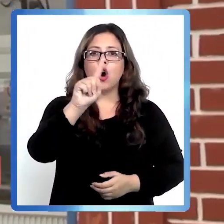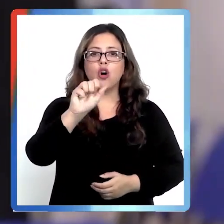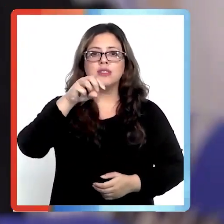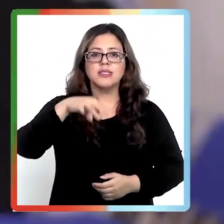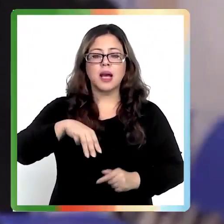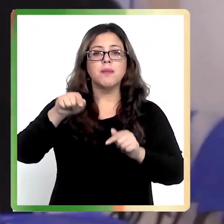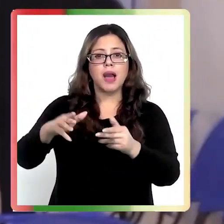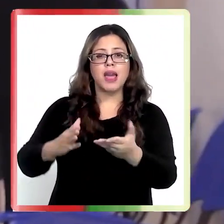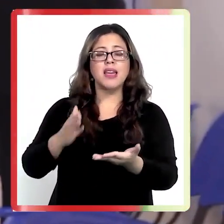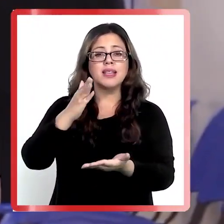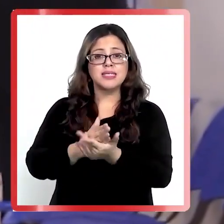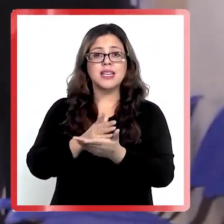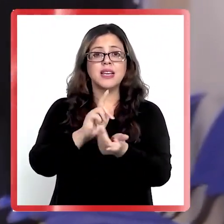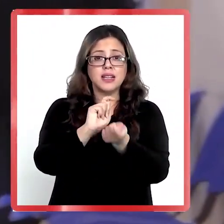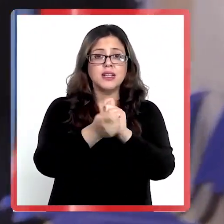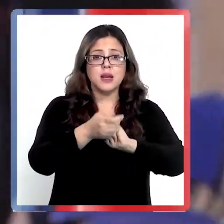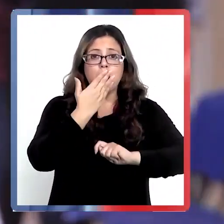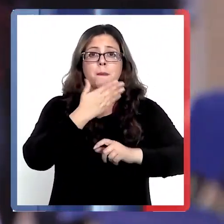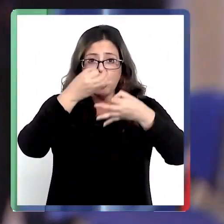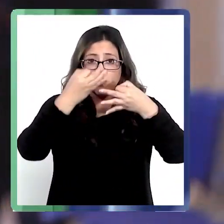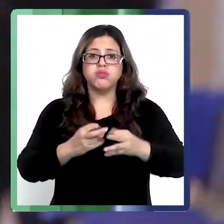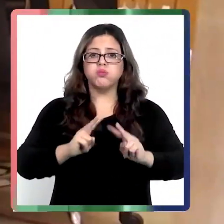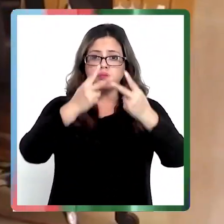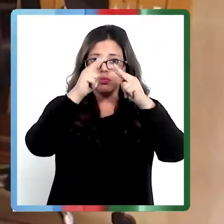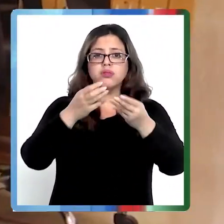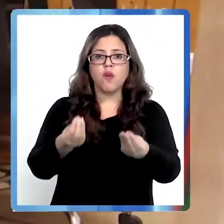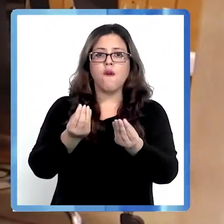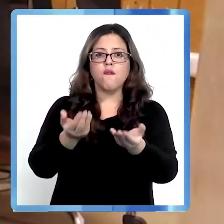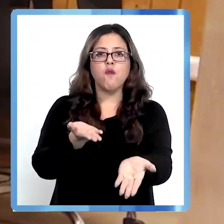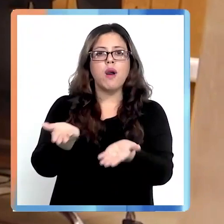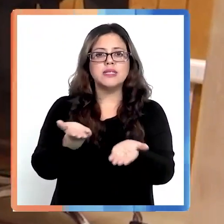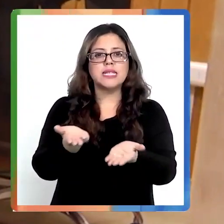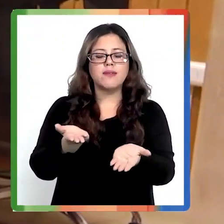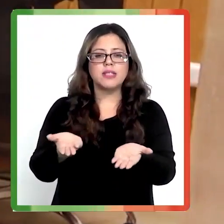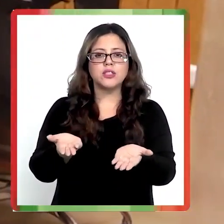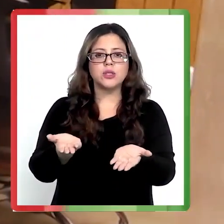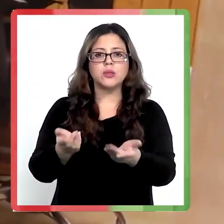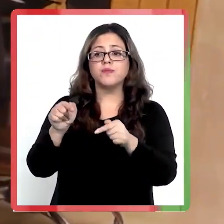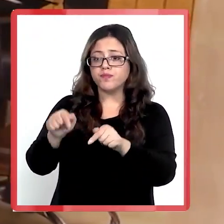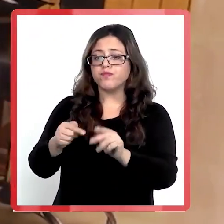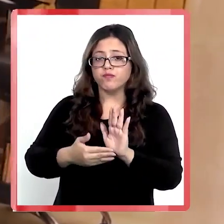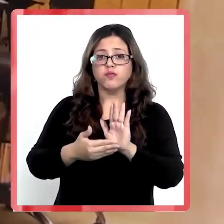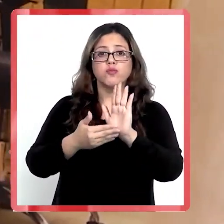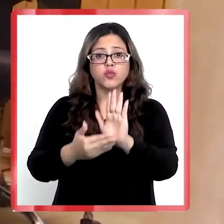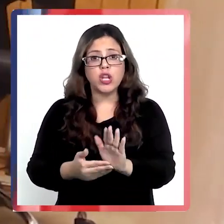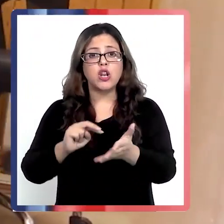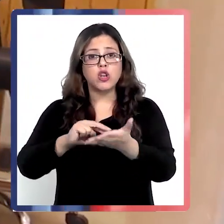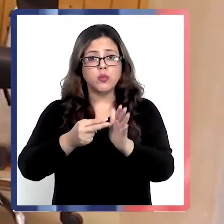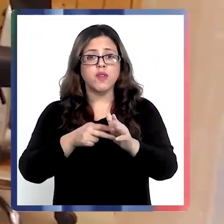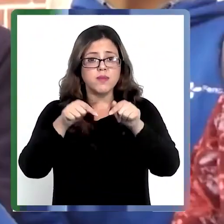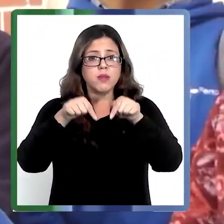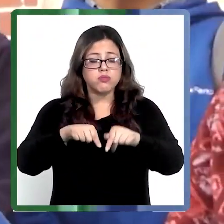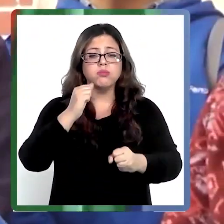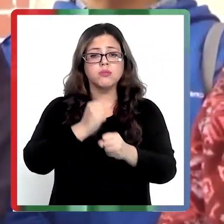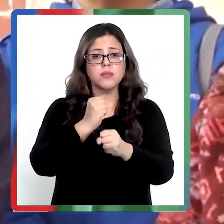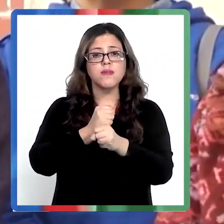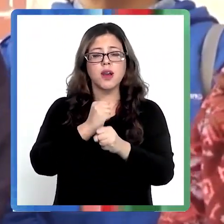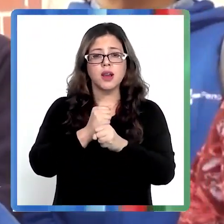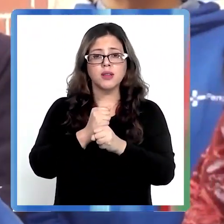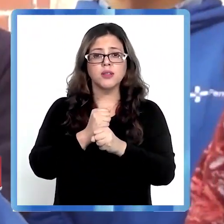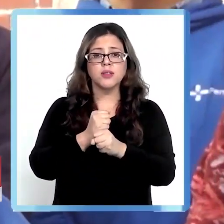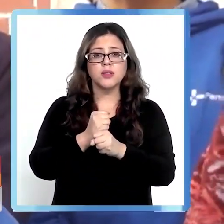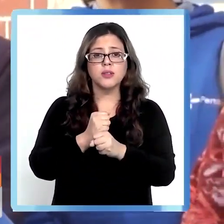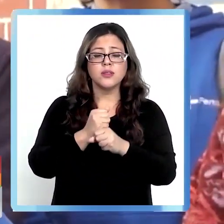COSAM, en donde exigen mejoras estructurales para dar un buen servicio. Mostrar la precariedad en la que nos encontramos